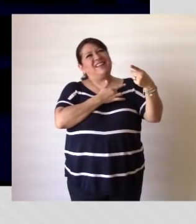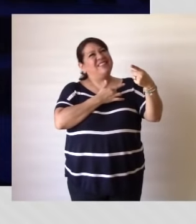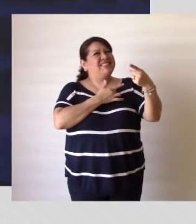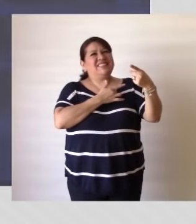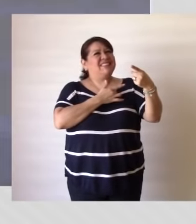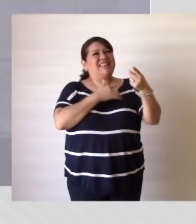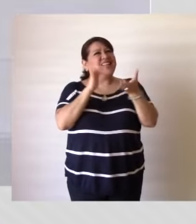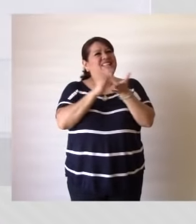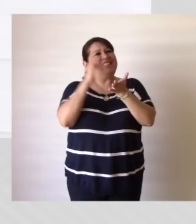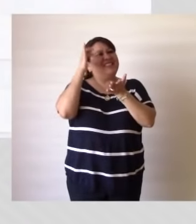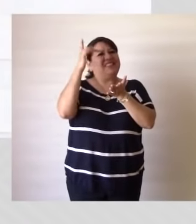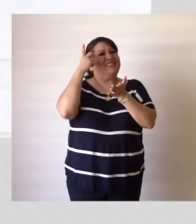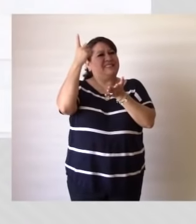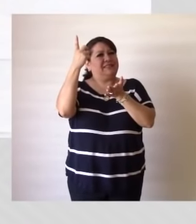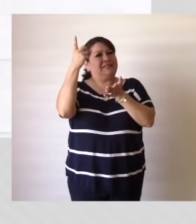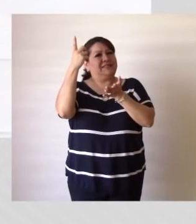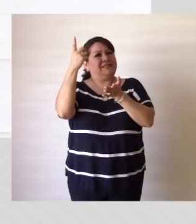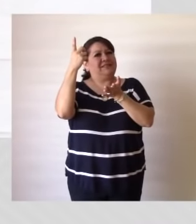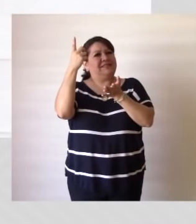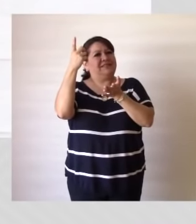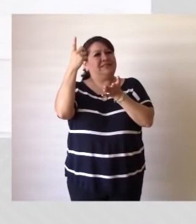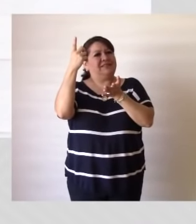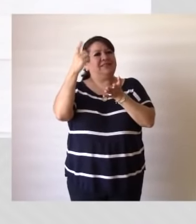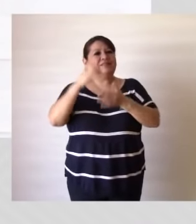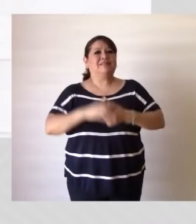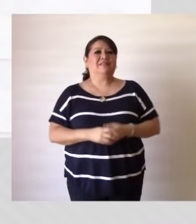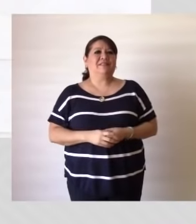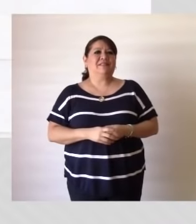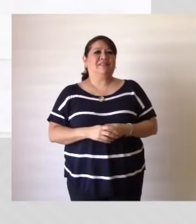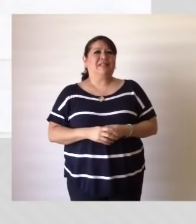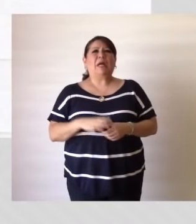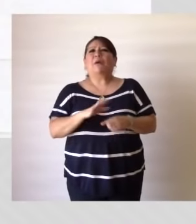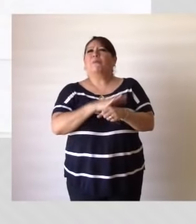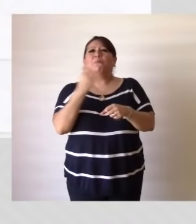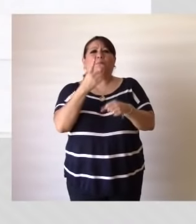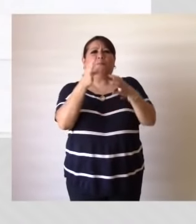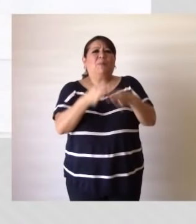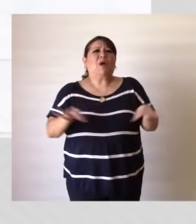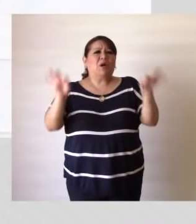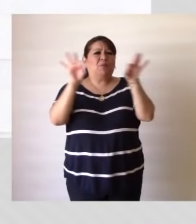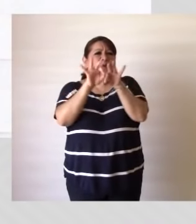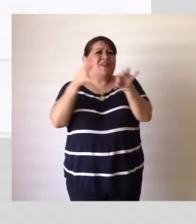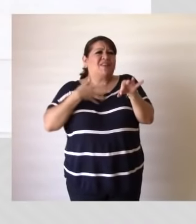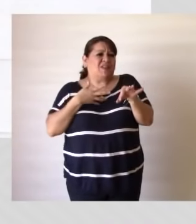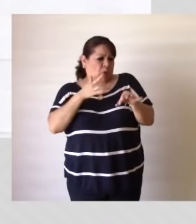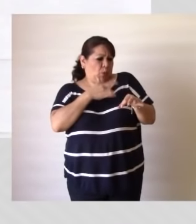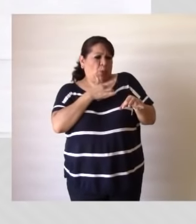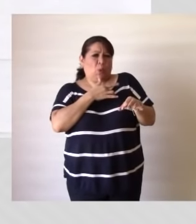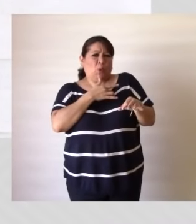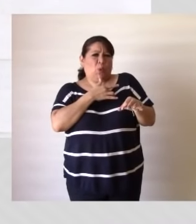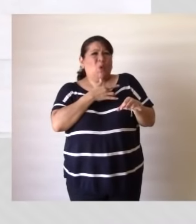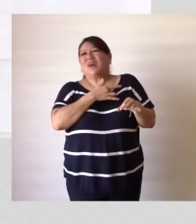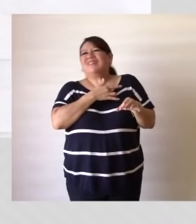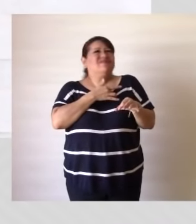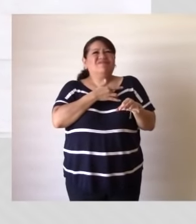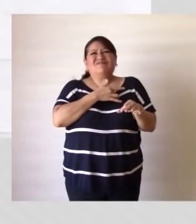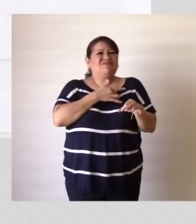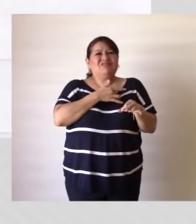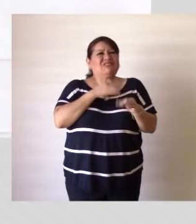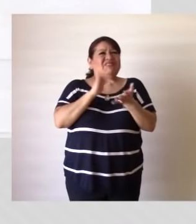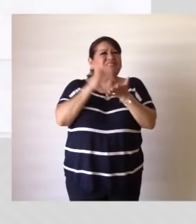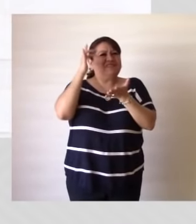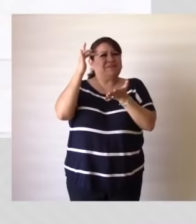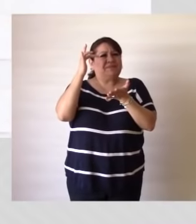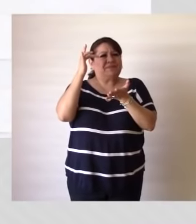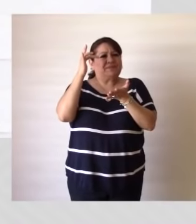porque es importante tener un corazón no agradecido un corazón agradecido porque es